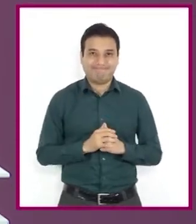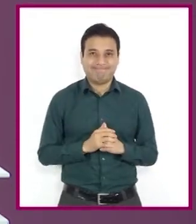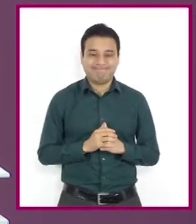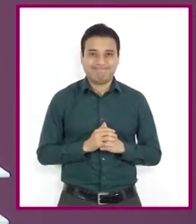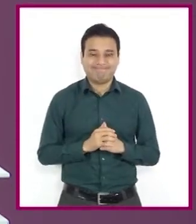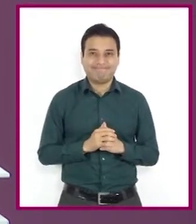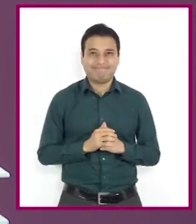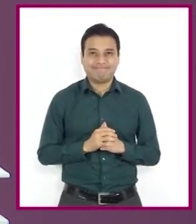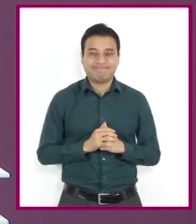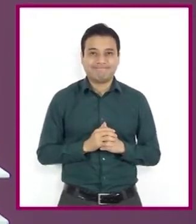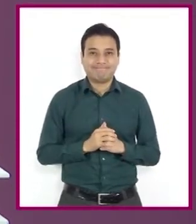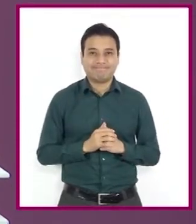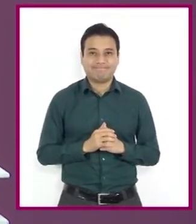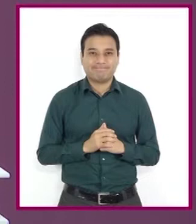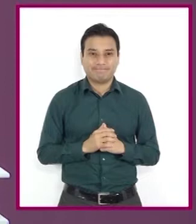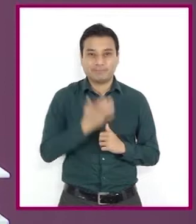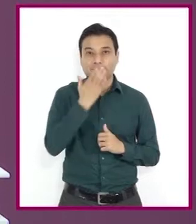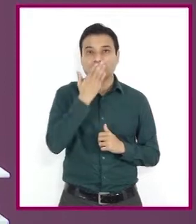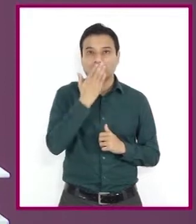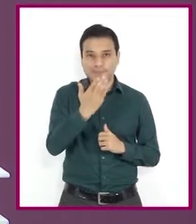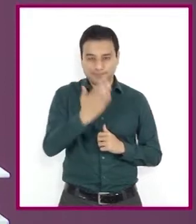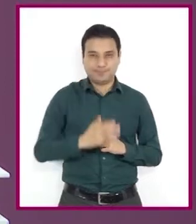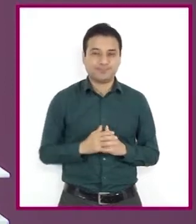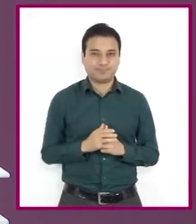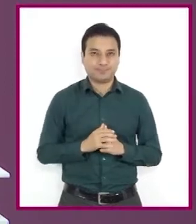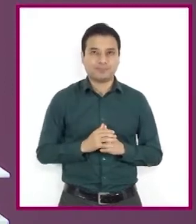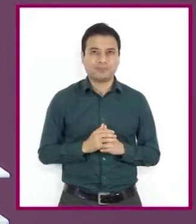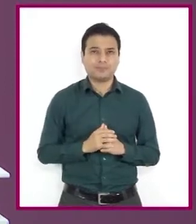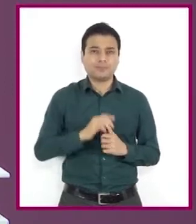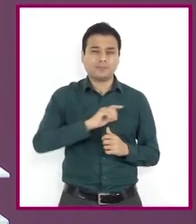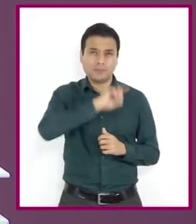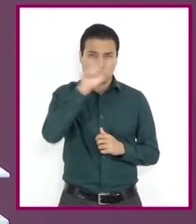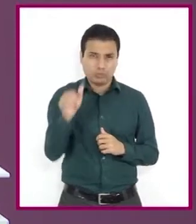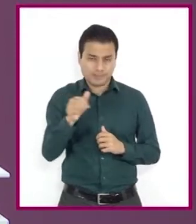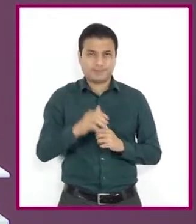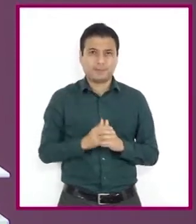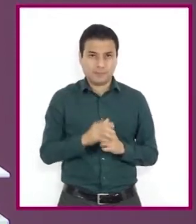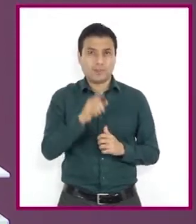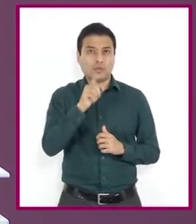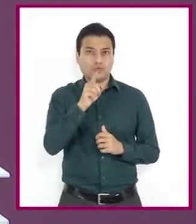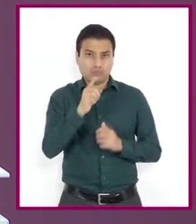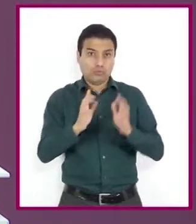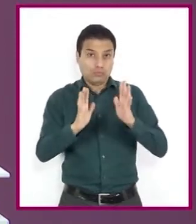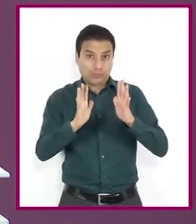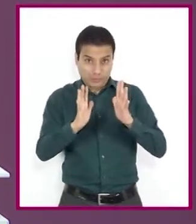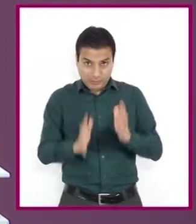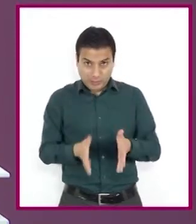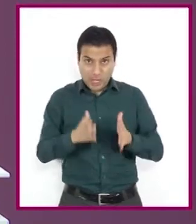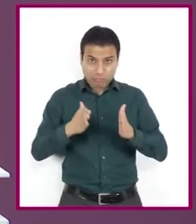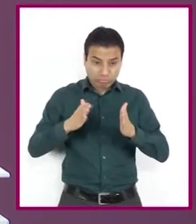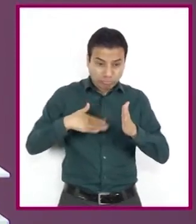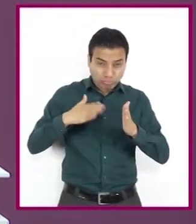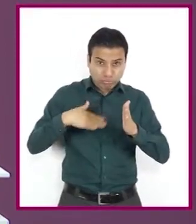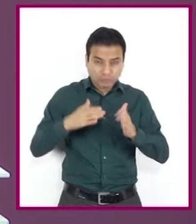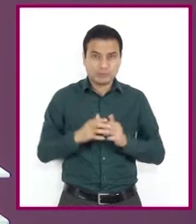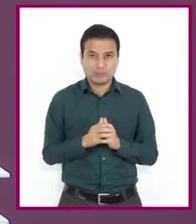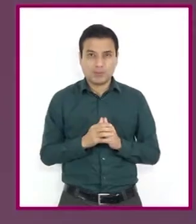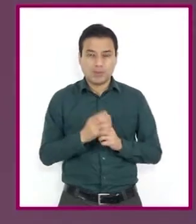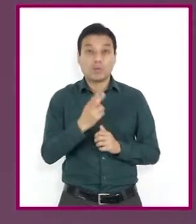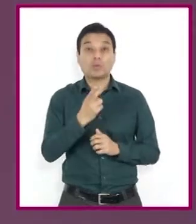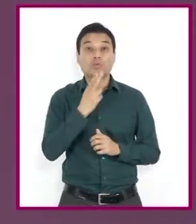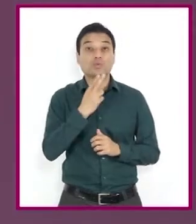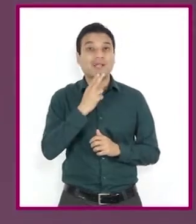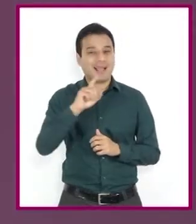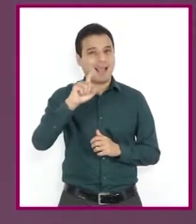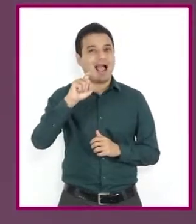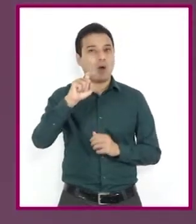bien. Les sugiero que al finalizar, cuando se vaya a emplear esta carne, se emplee bastante agua,